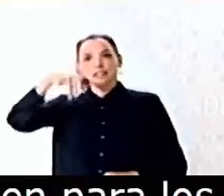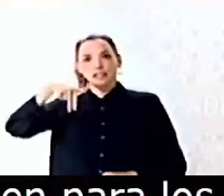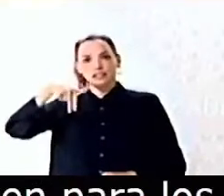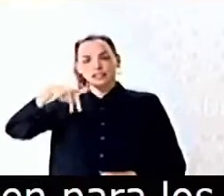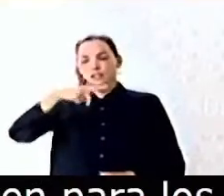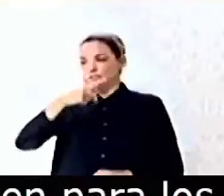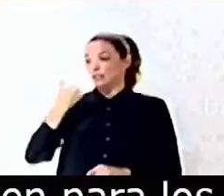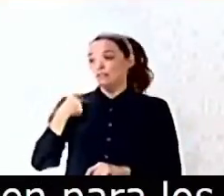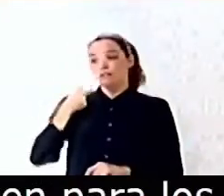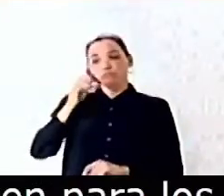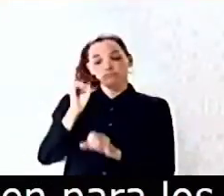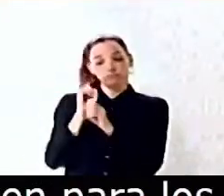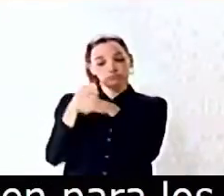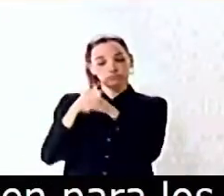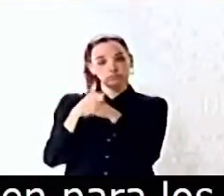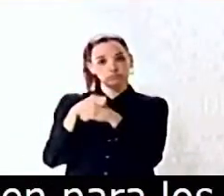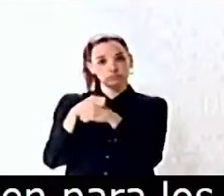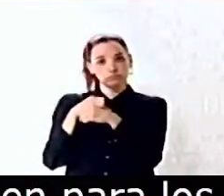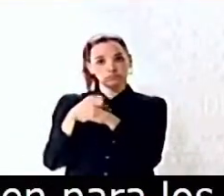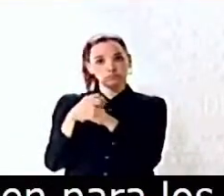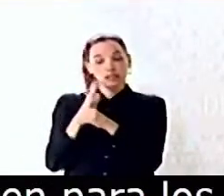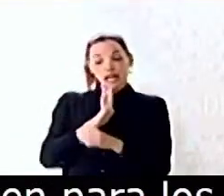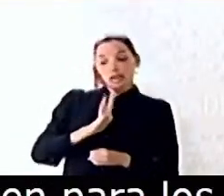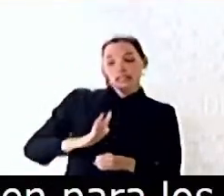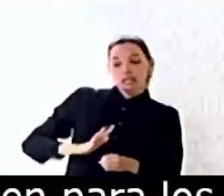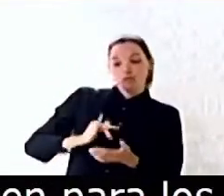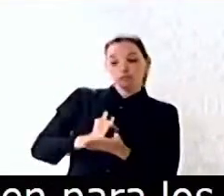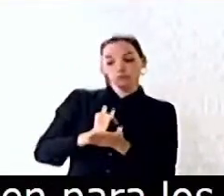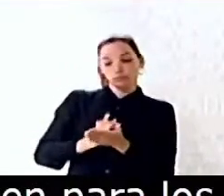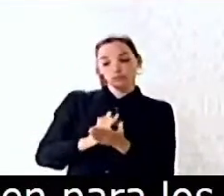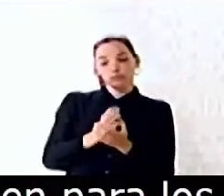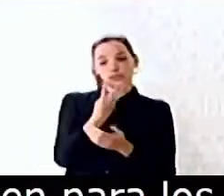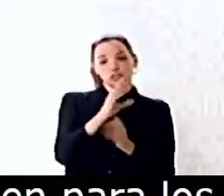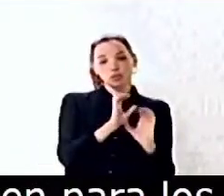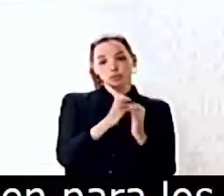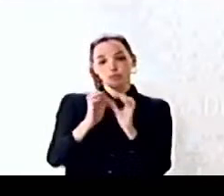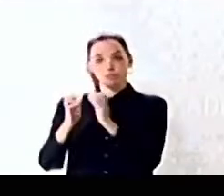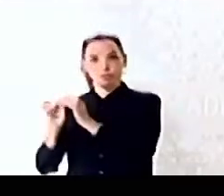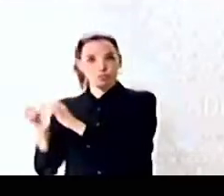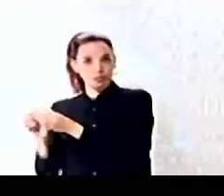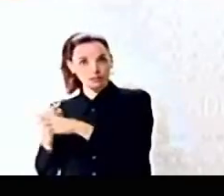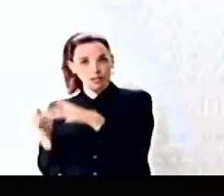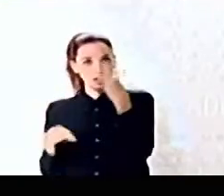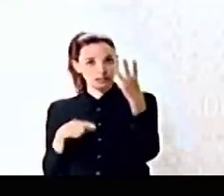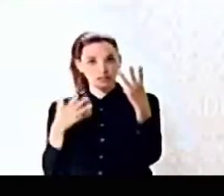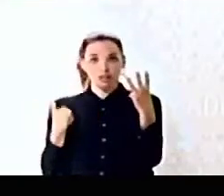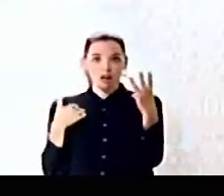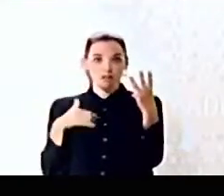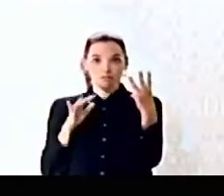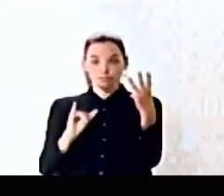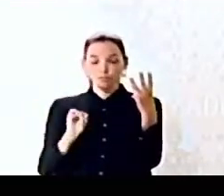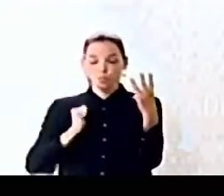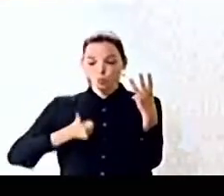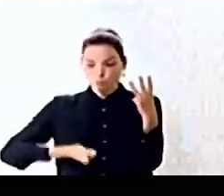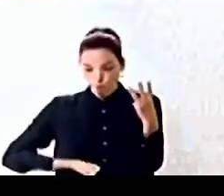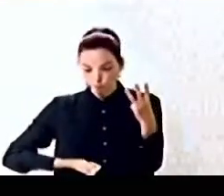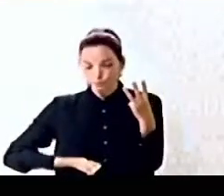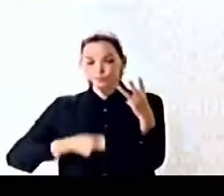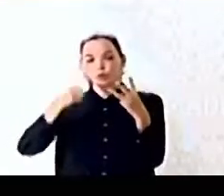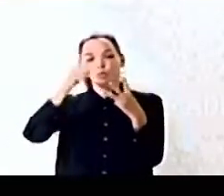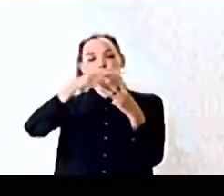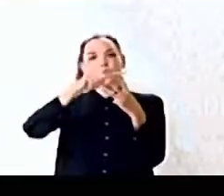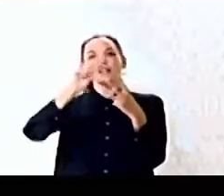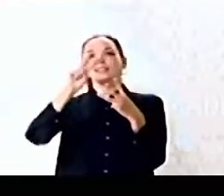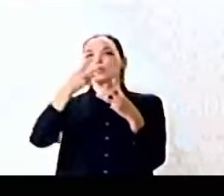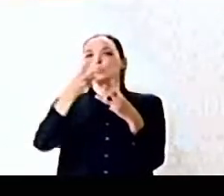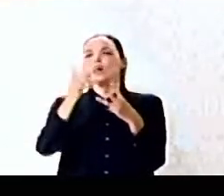El ensayo clínico empezó con 3 brazos de estudio dentro del ensayo clínico, uno que era con la segunda dosis, la mitad de